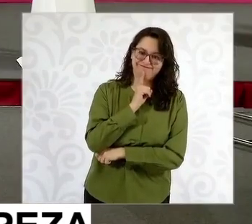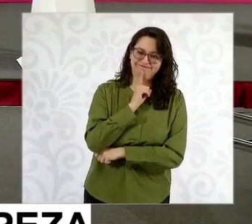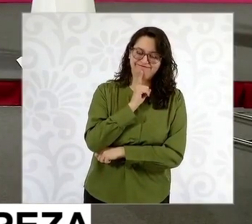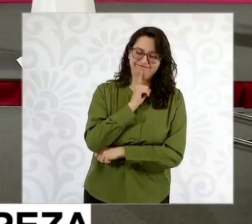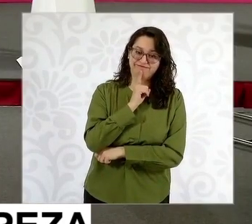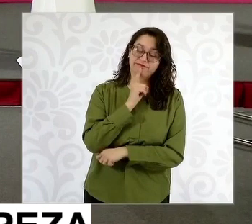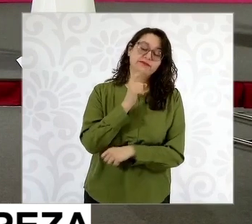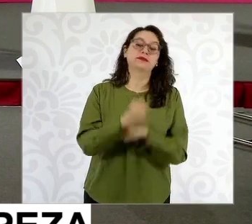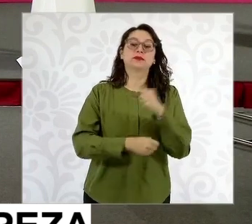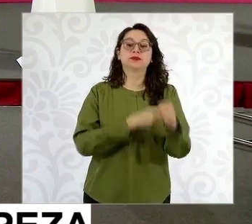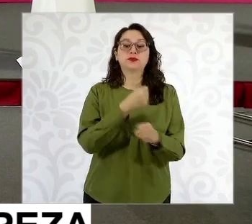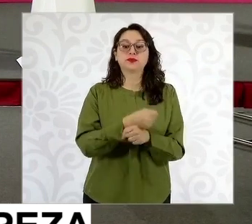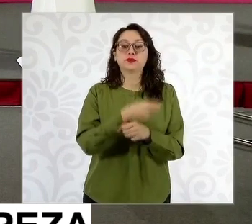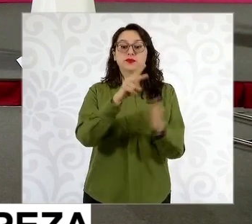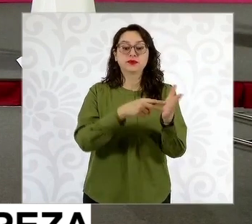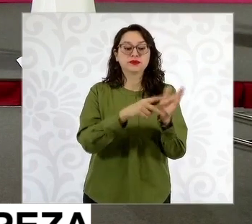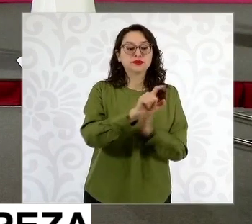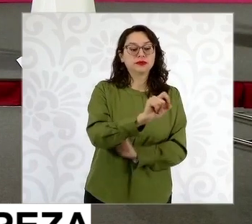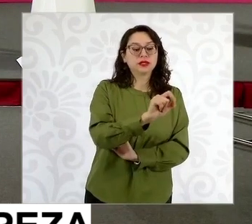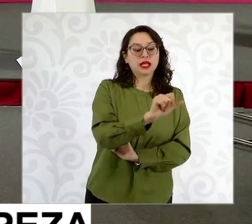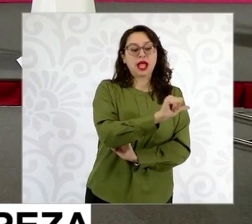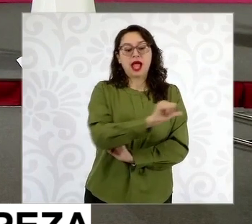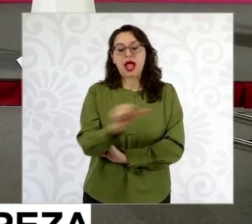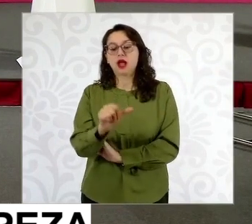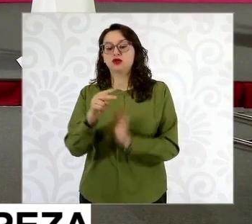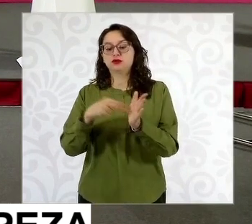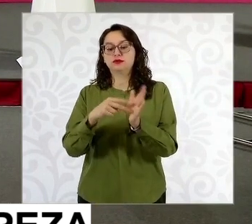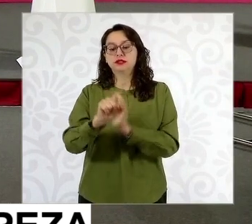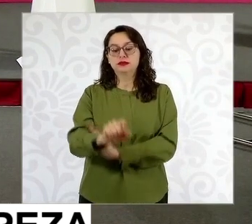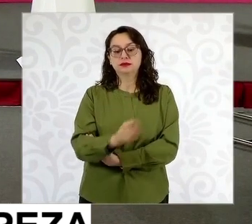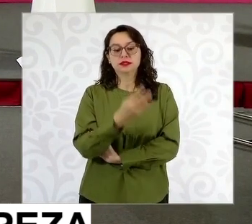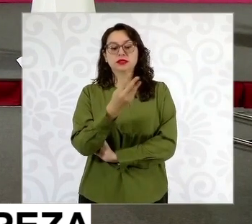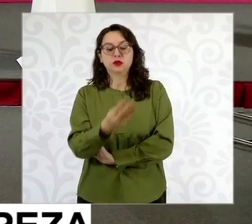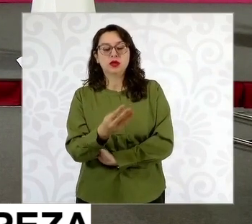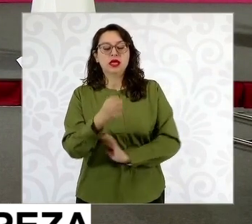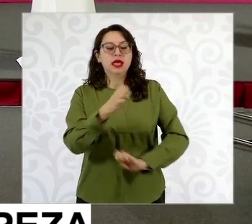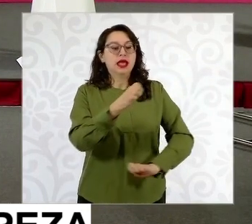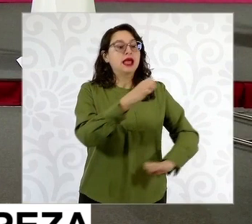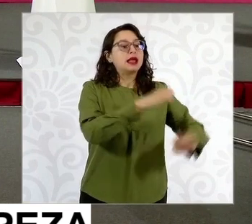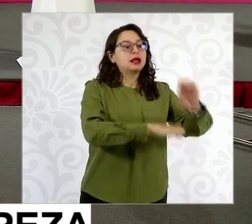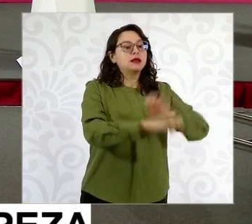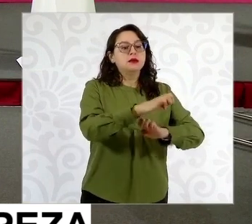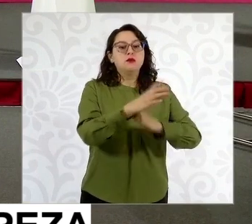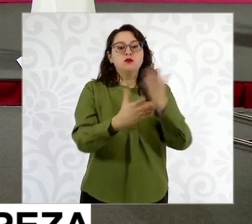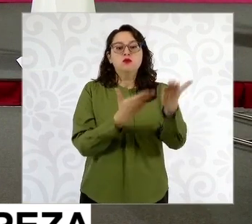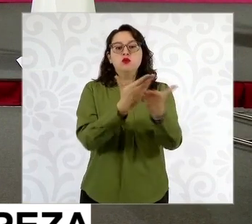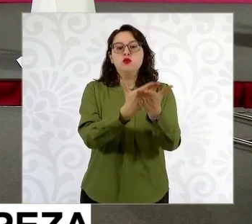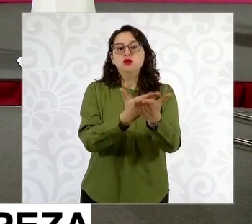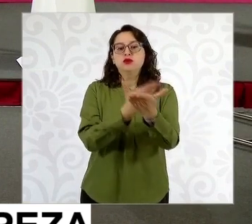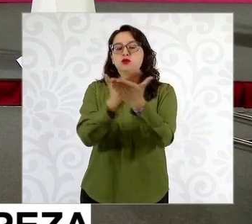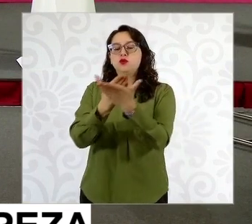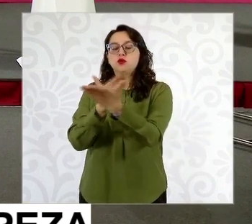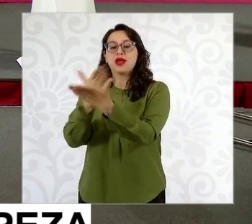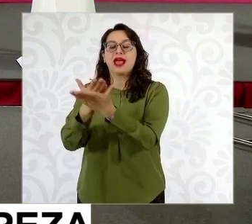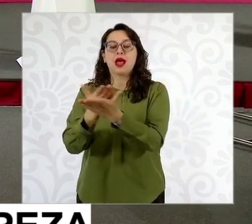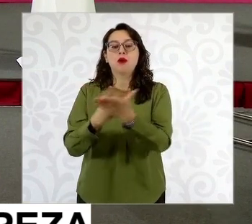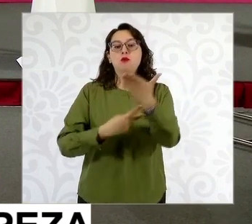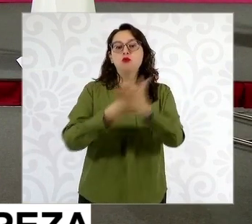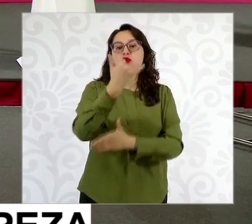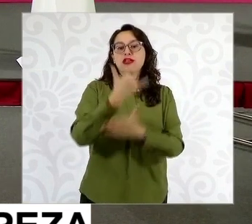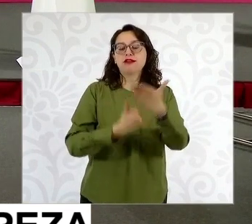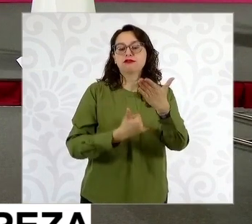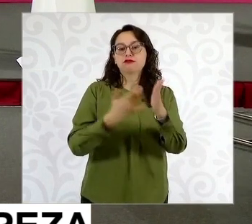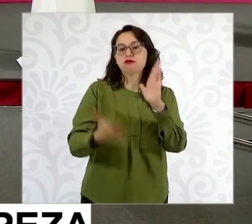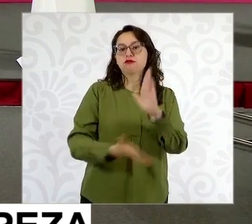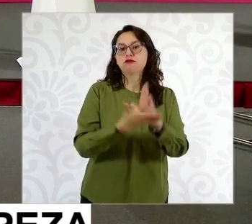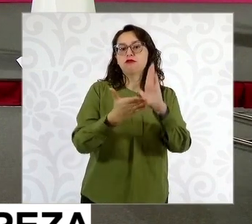Entre 2020 y 2024, el sector empresarial propuso 14 proyectos que fueron